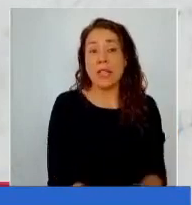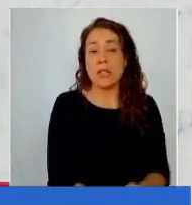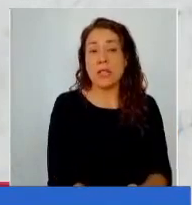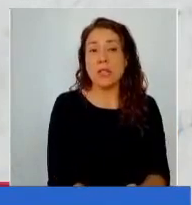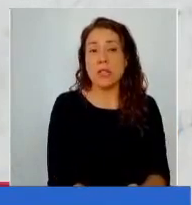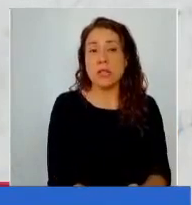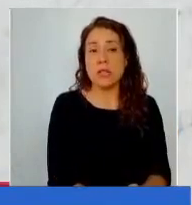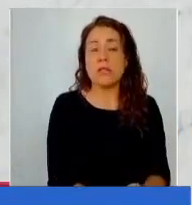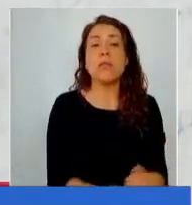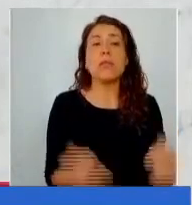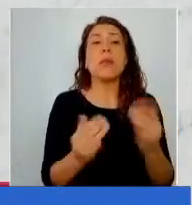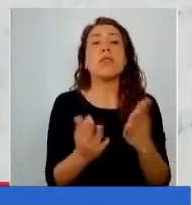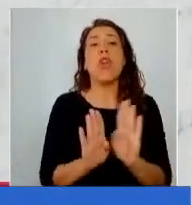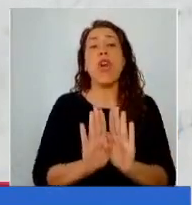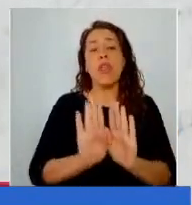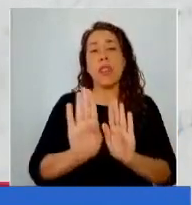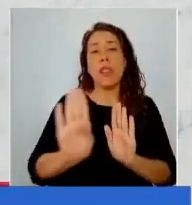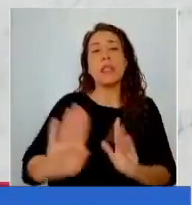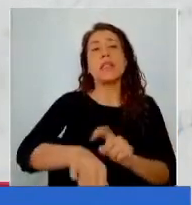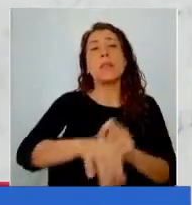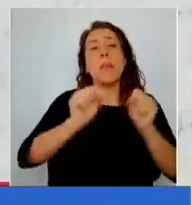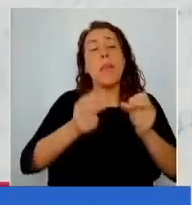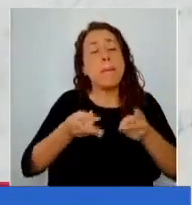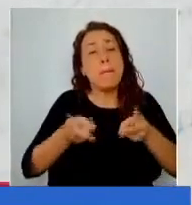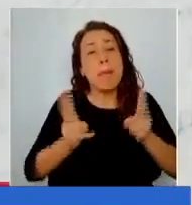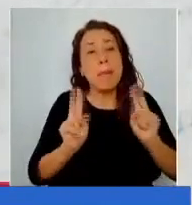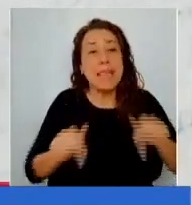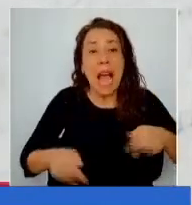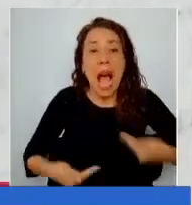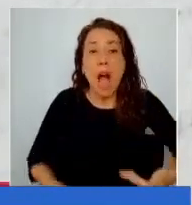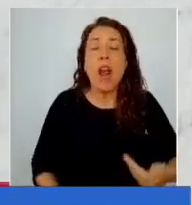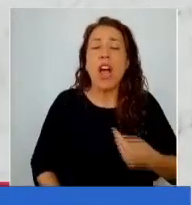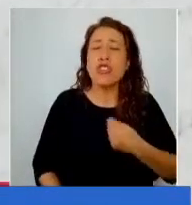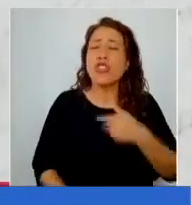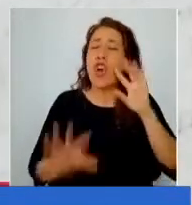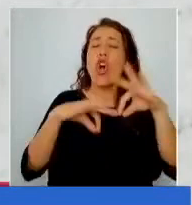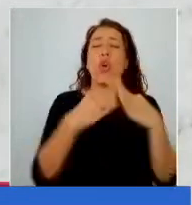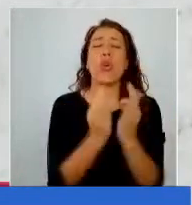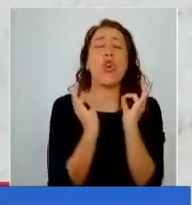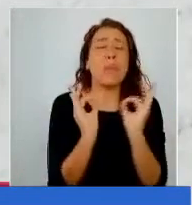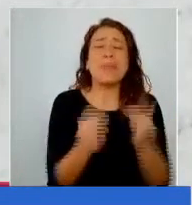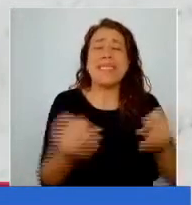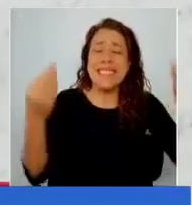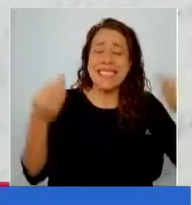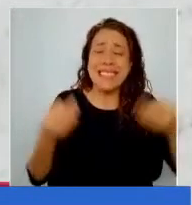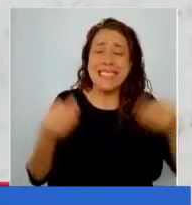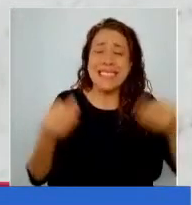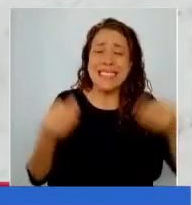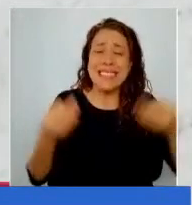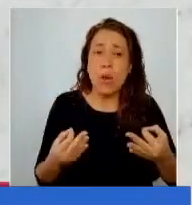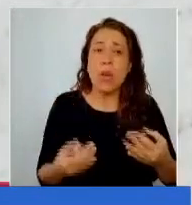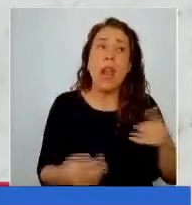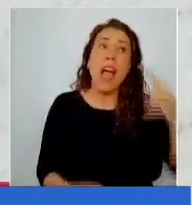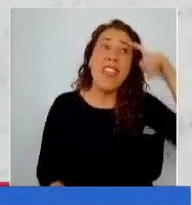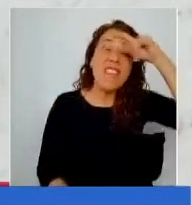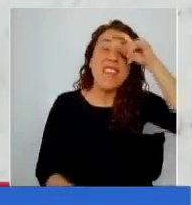la distancia en el tiempo permita a estas alturas tengo la absoluta convicción que sea tan difícil decisión o al final positiva para